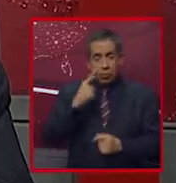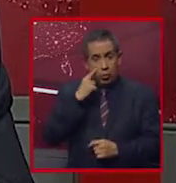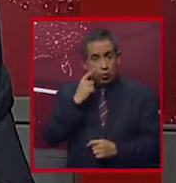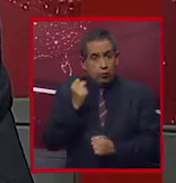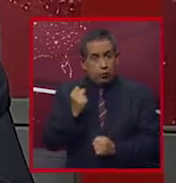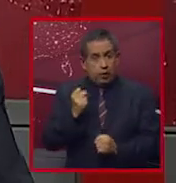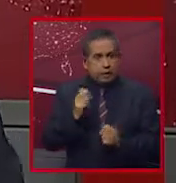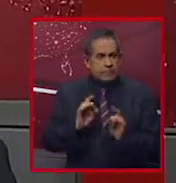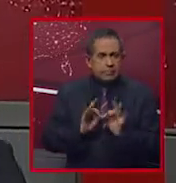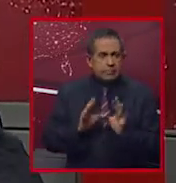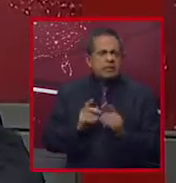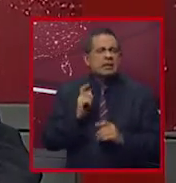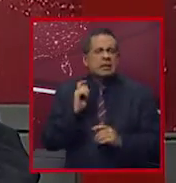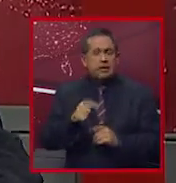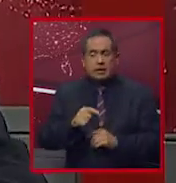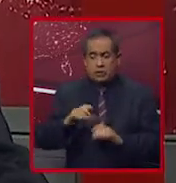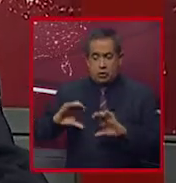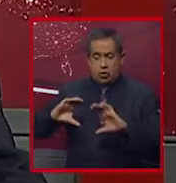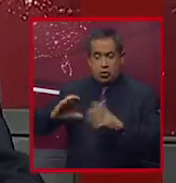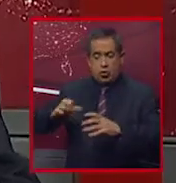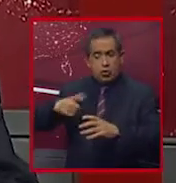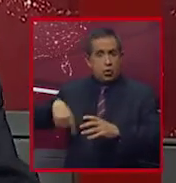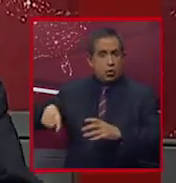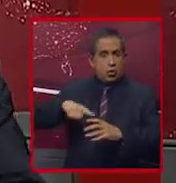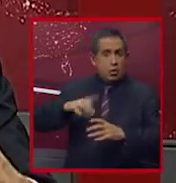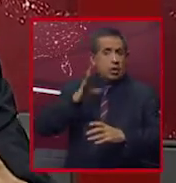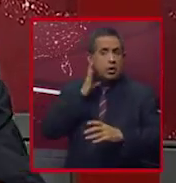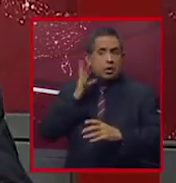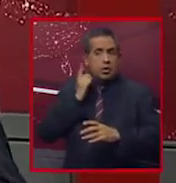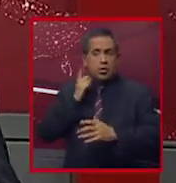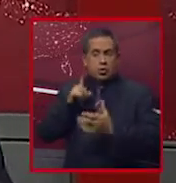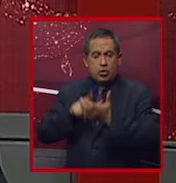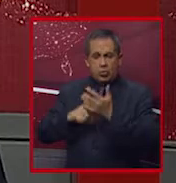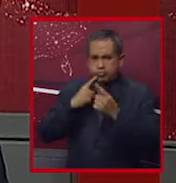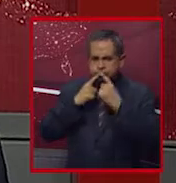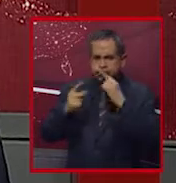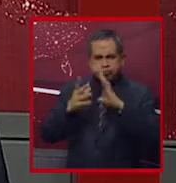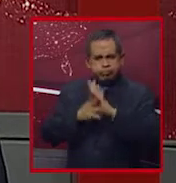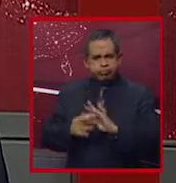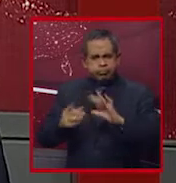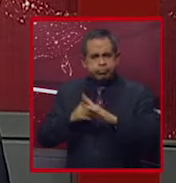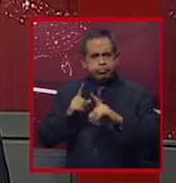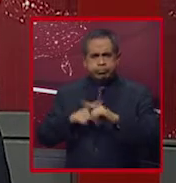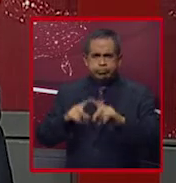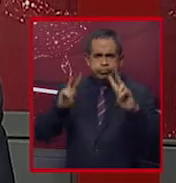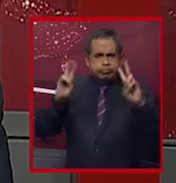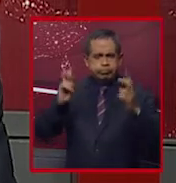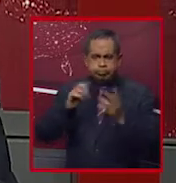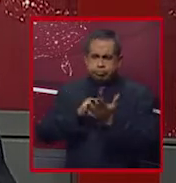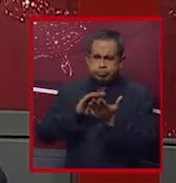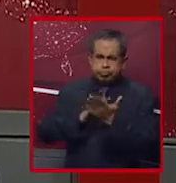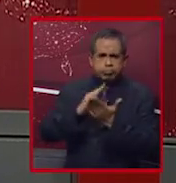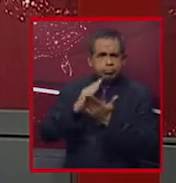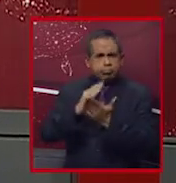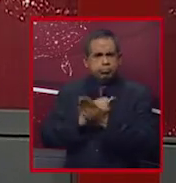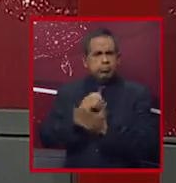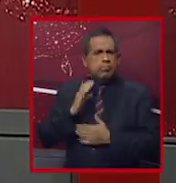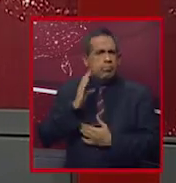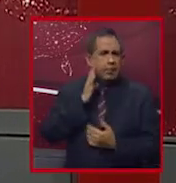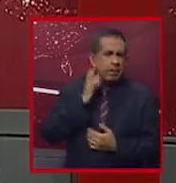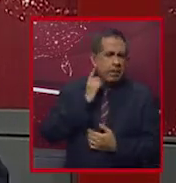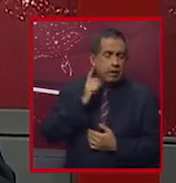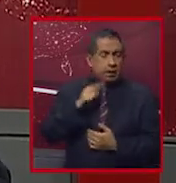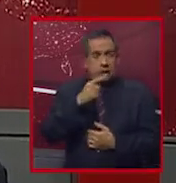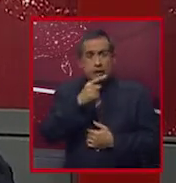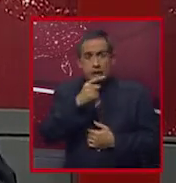con pues un debate en el Congreso en el cual están cruzando temas de diplomacia parlamentaria, de política